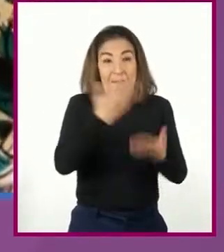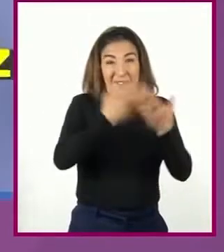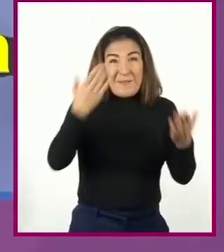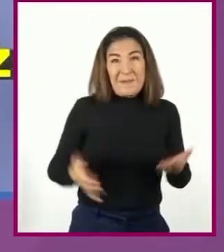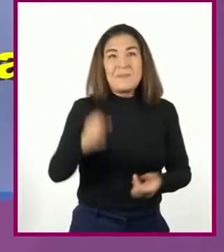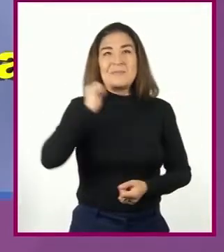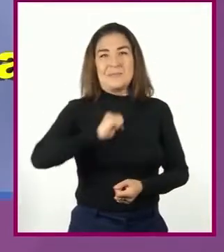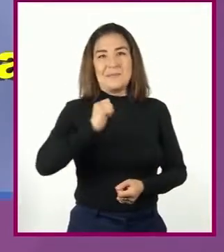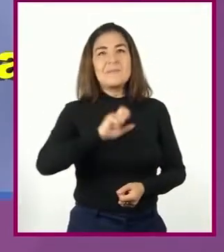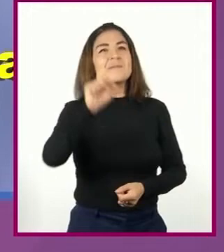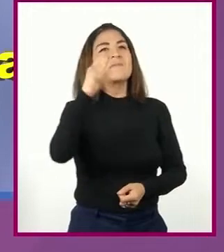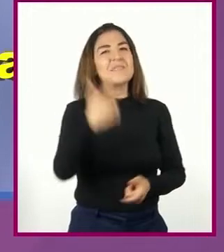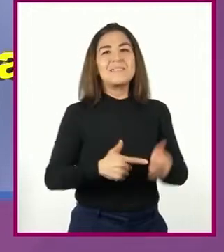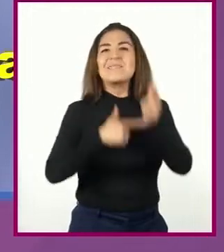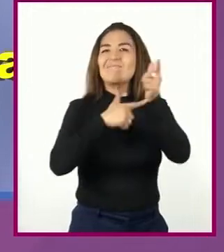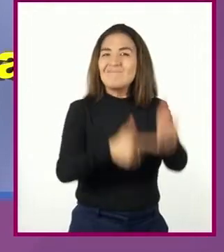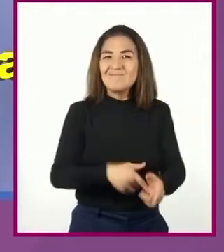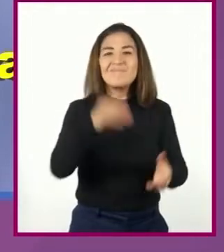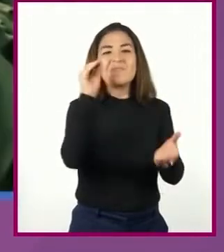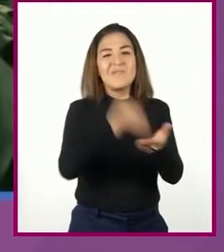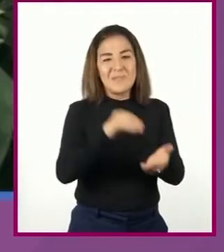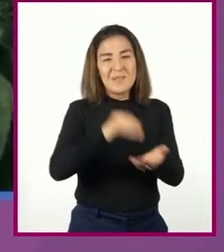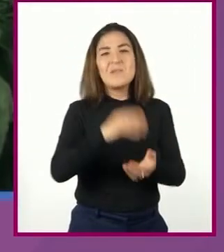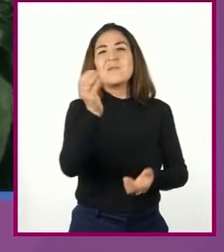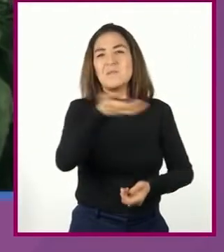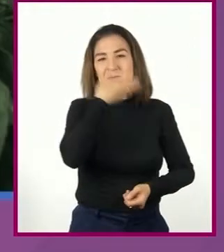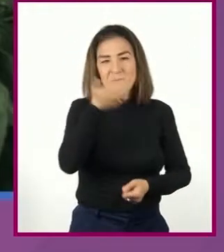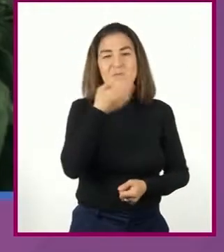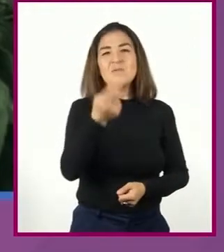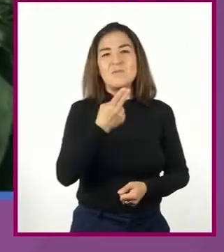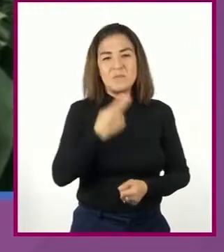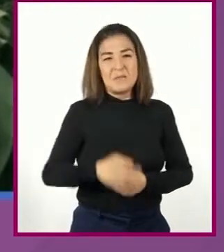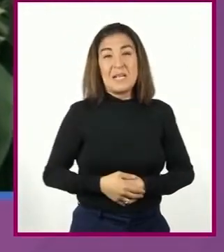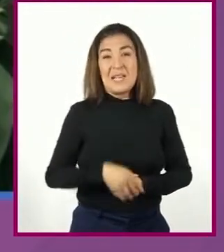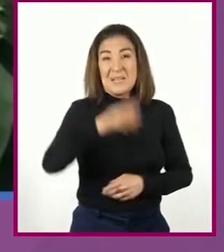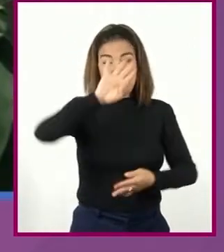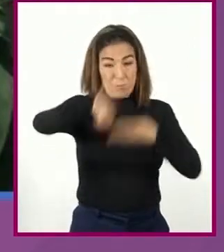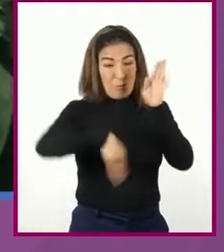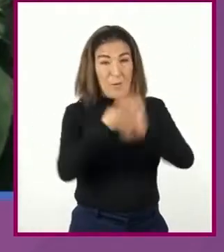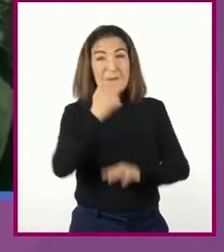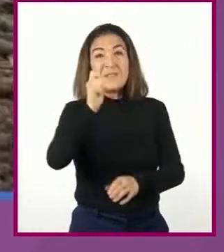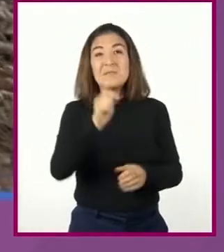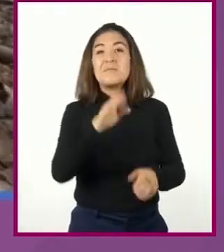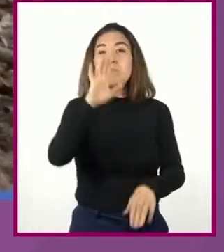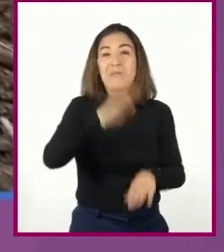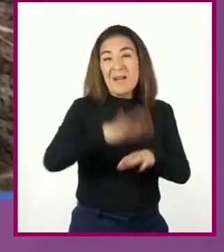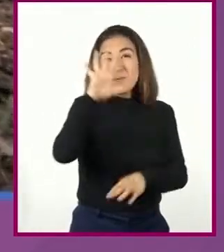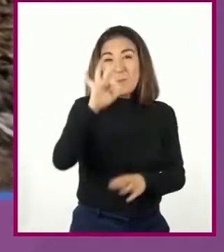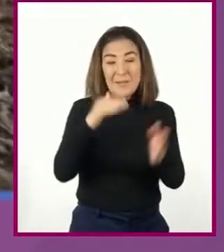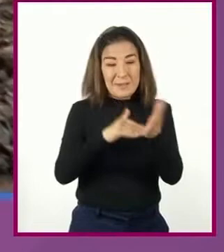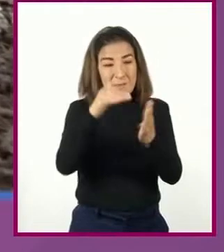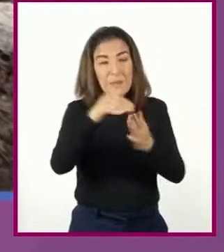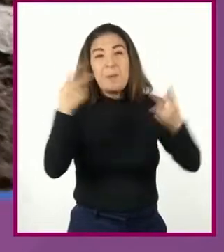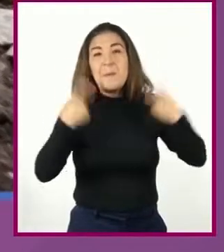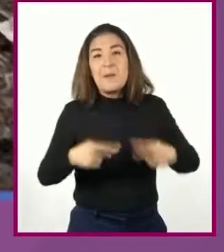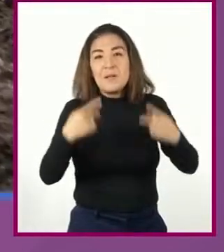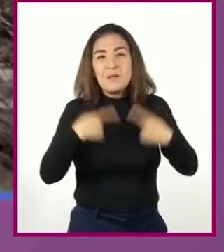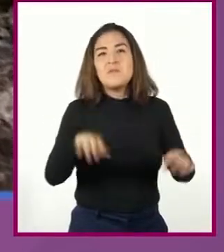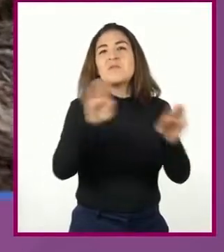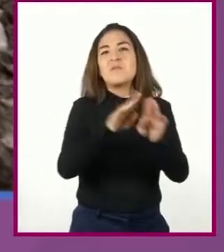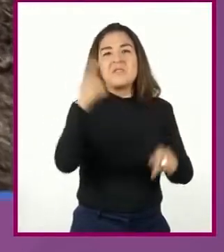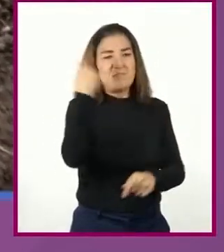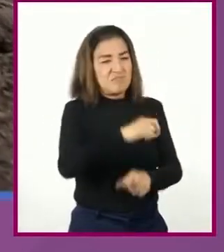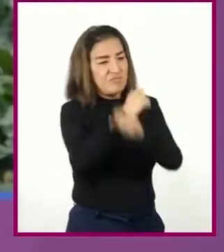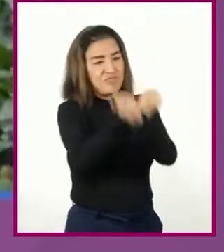XXI, sigue siendo una práctica común. En el mundo hay más de 40 millones de personas que han sido víctimas de